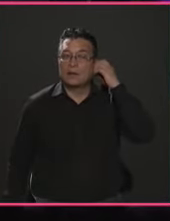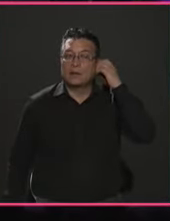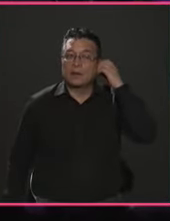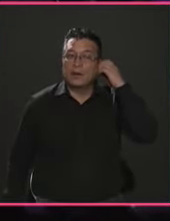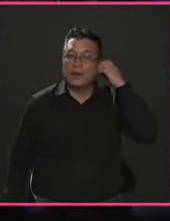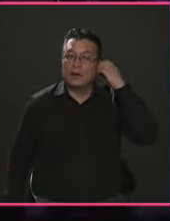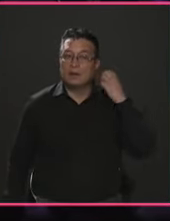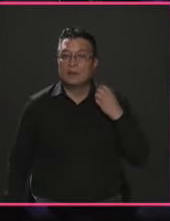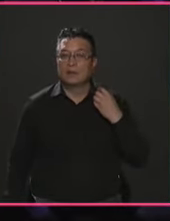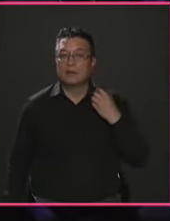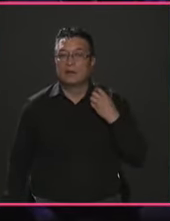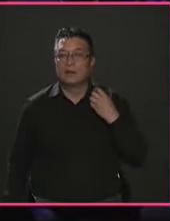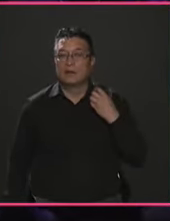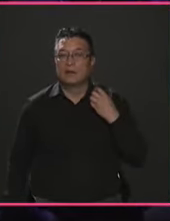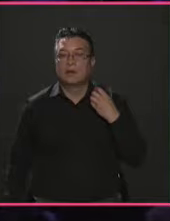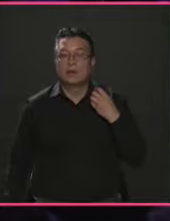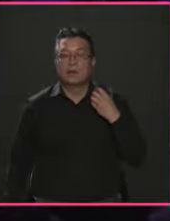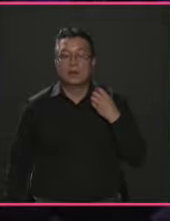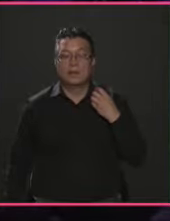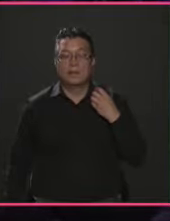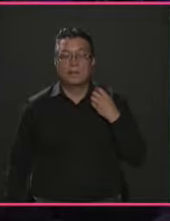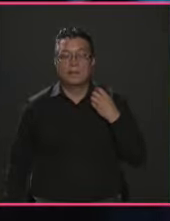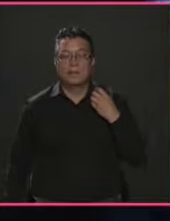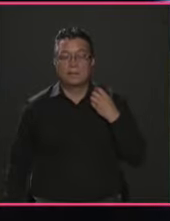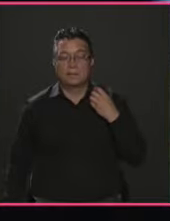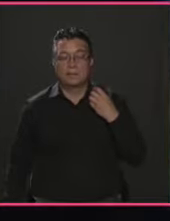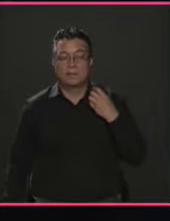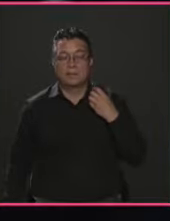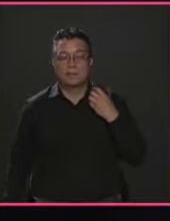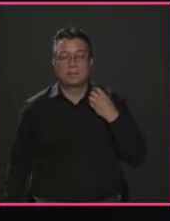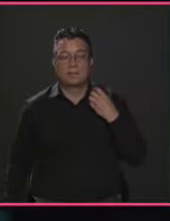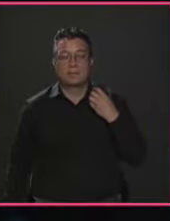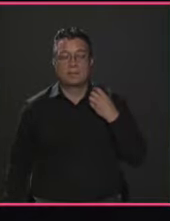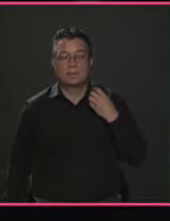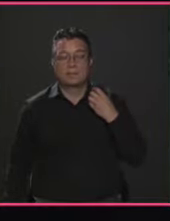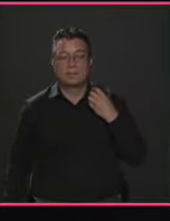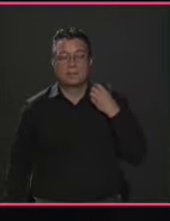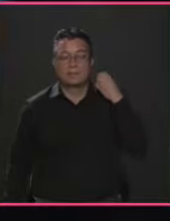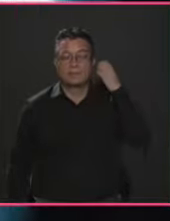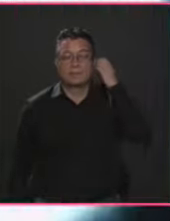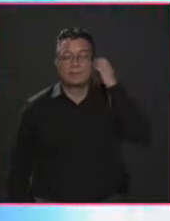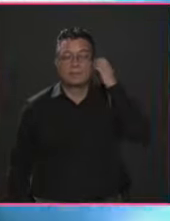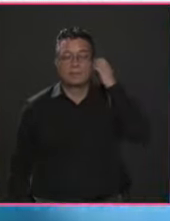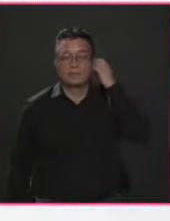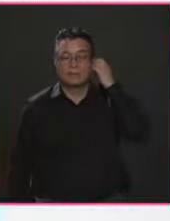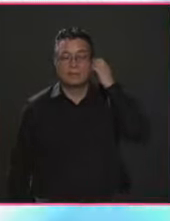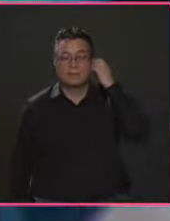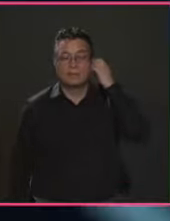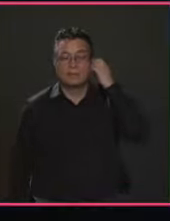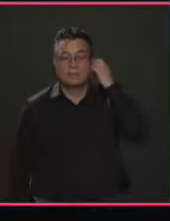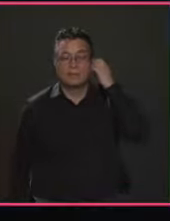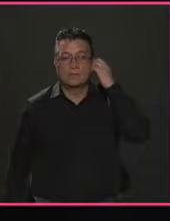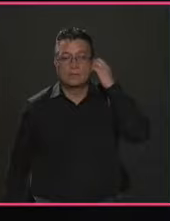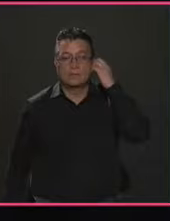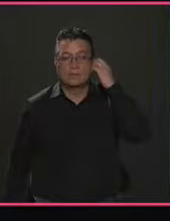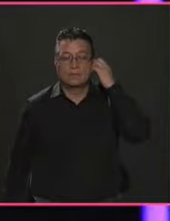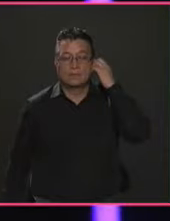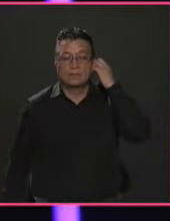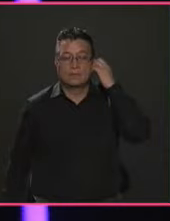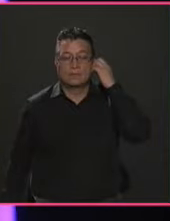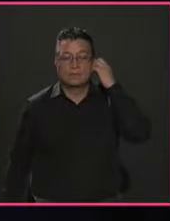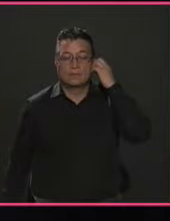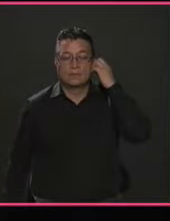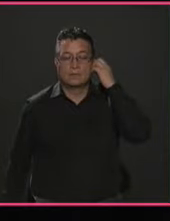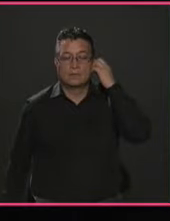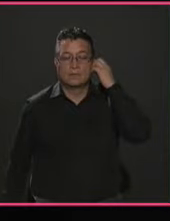favor muchas gracias por esa presentación tan generosa Muchas gracias por su invitación y muchas gracias por su hospitalidad es un real placer